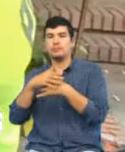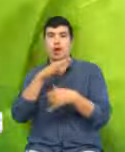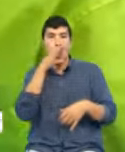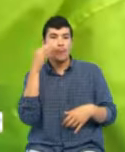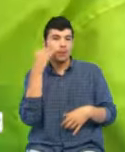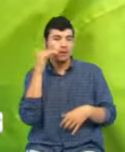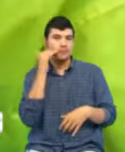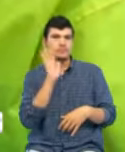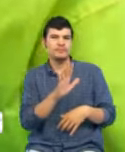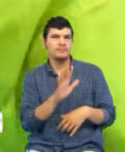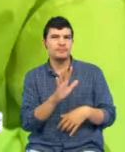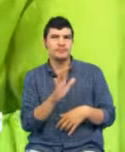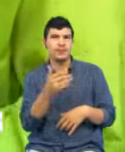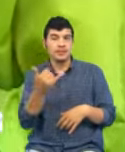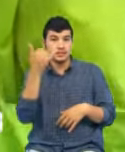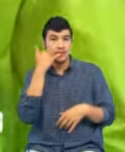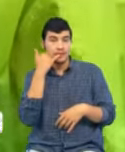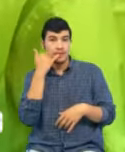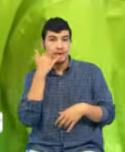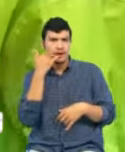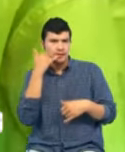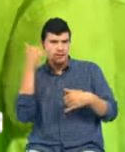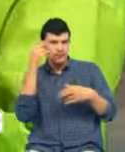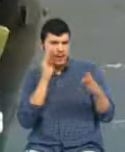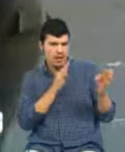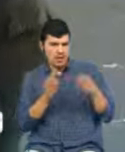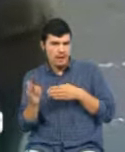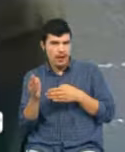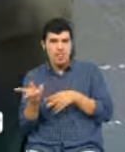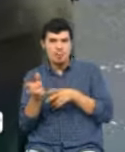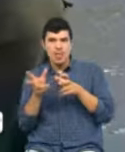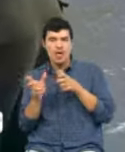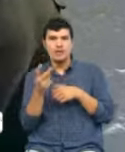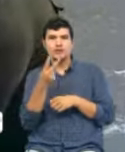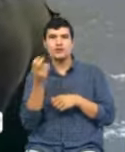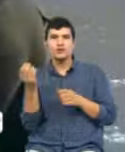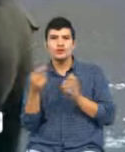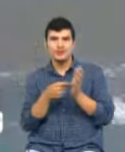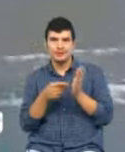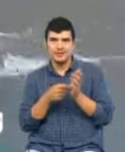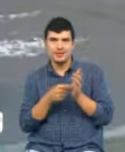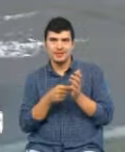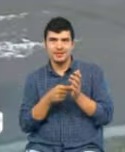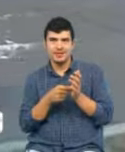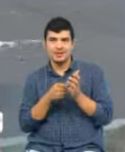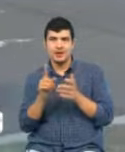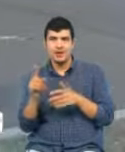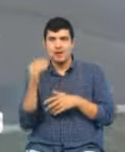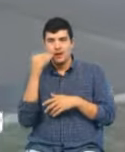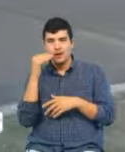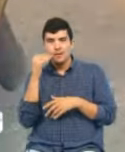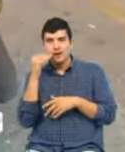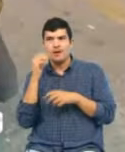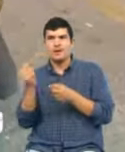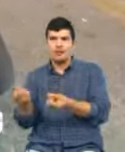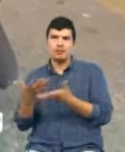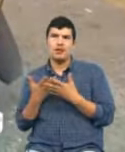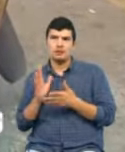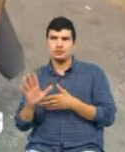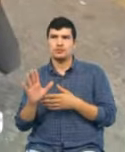una mujer que mediante una llamada planeaban cobrar una extorsión de 200000 a una mujer para devolverle su